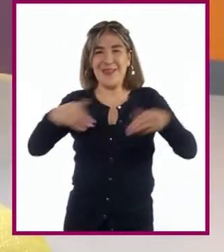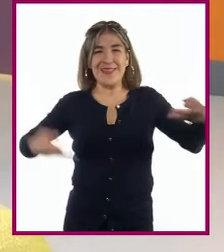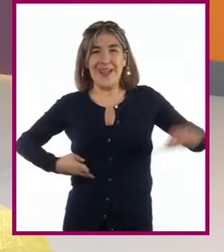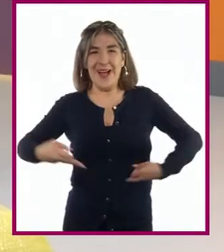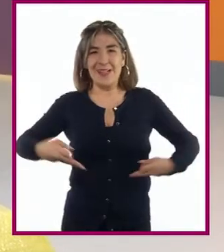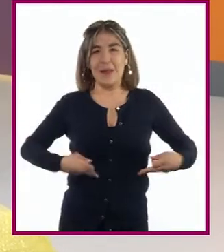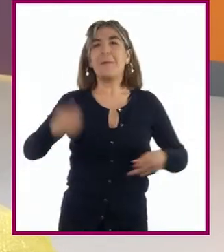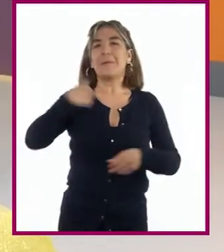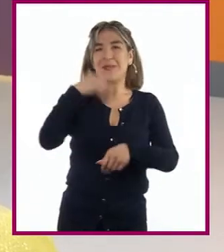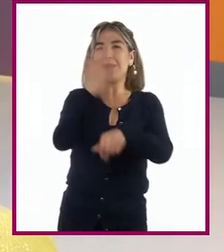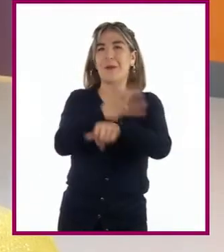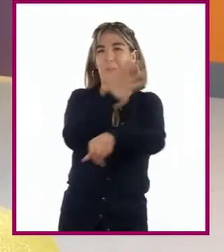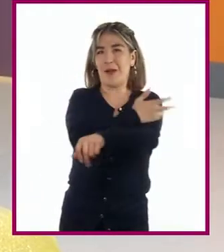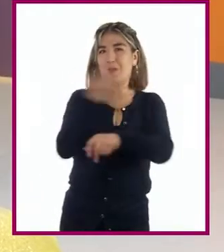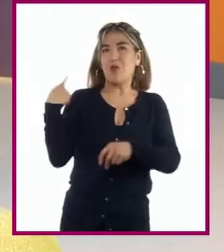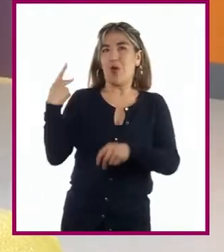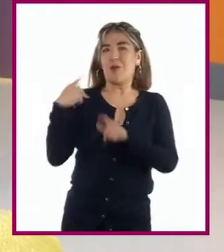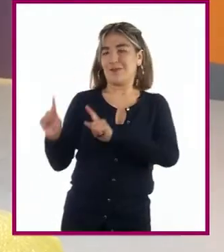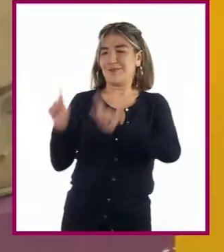mi compañero.